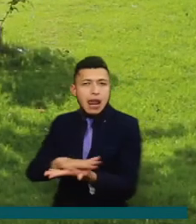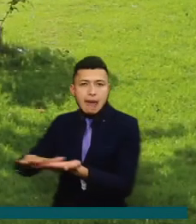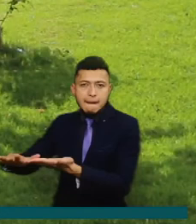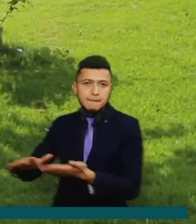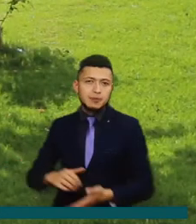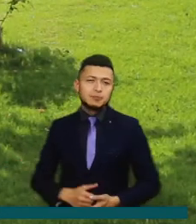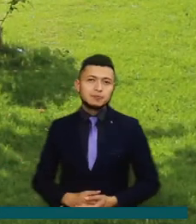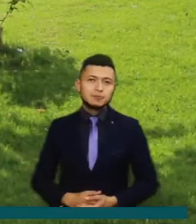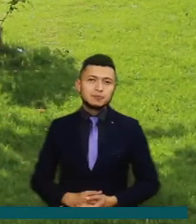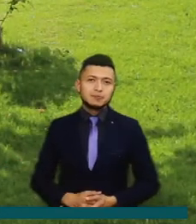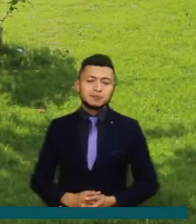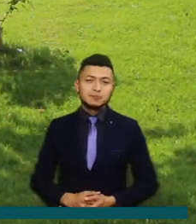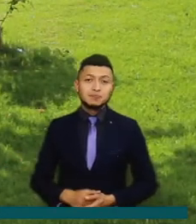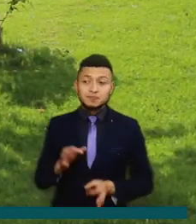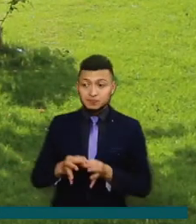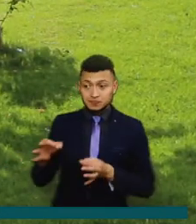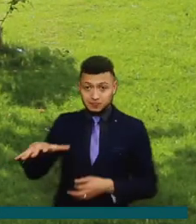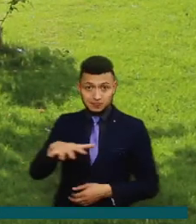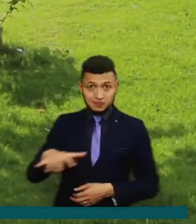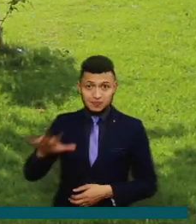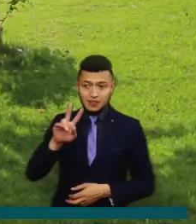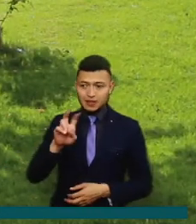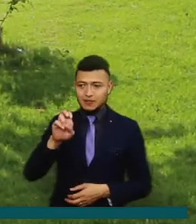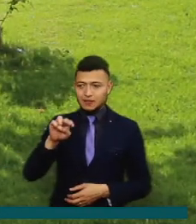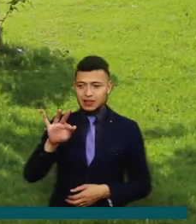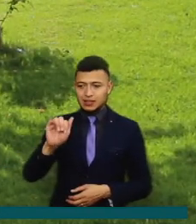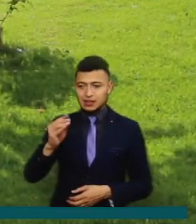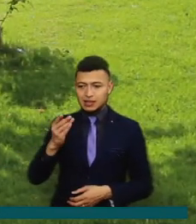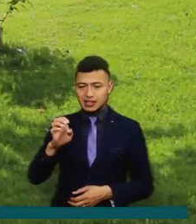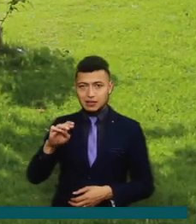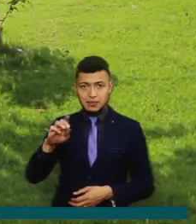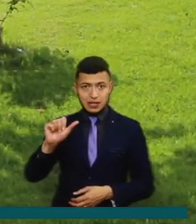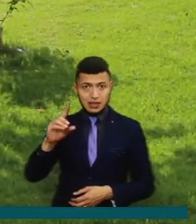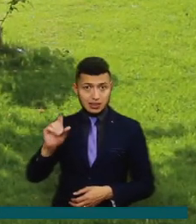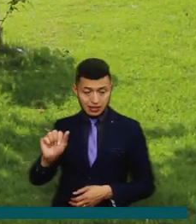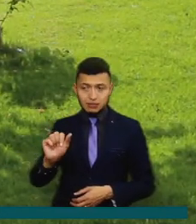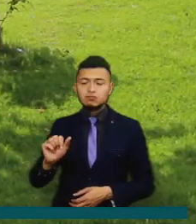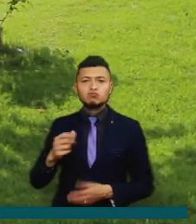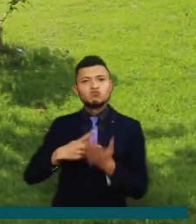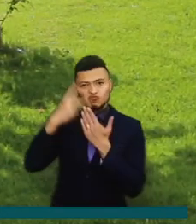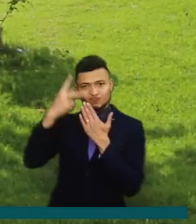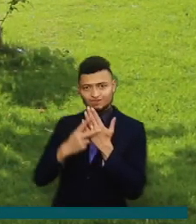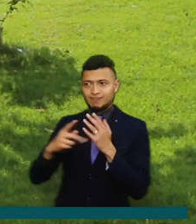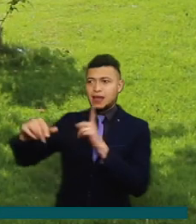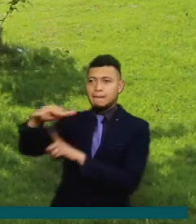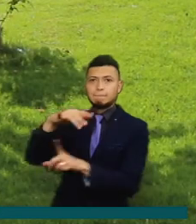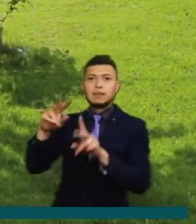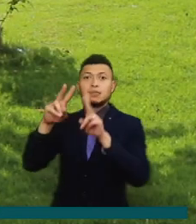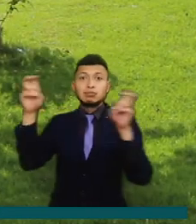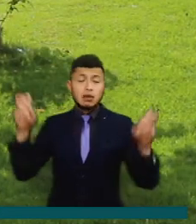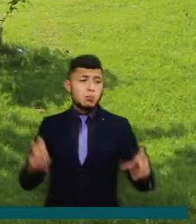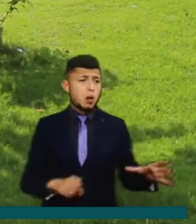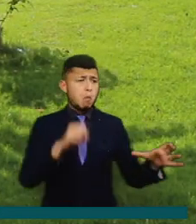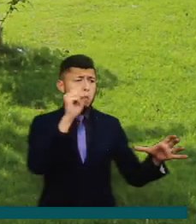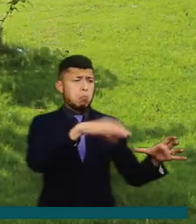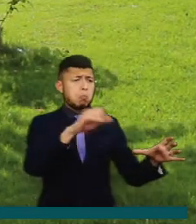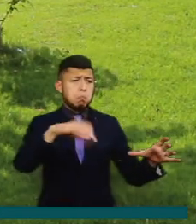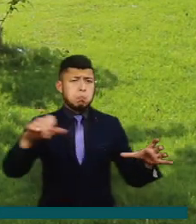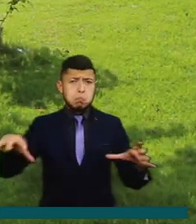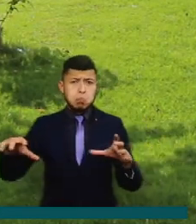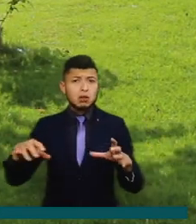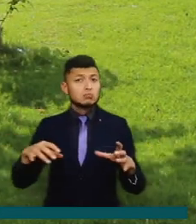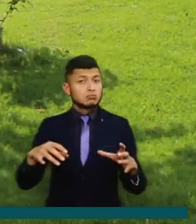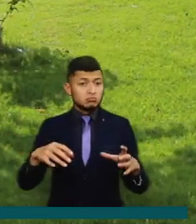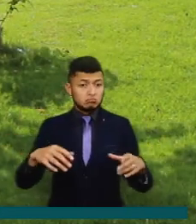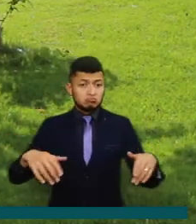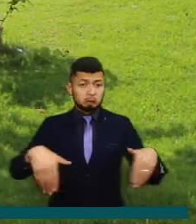En el municipio de Venta Quemada, una familia viene desarrollando un proyecto ambiental con el que quieren evitar que toneladas de residuos sólidos aprovechables